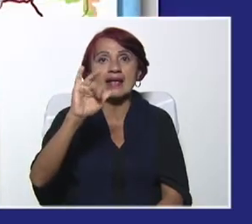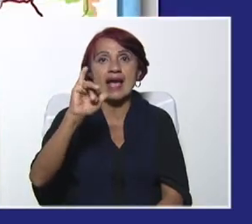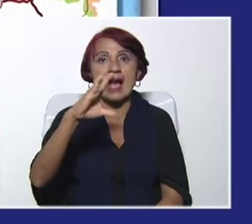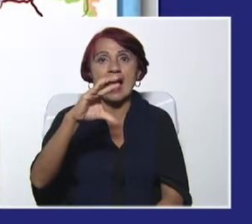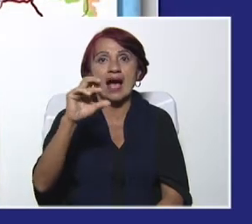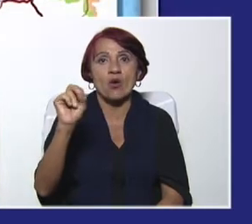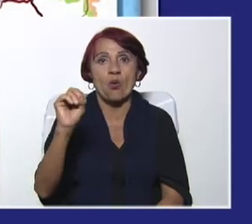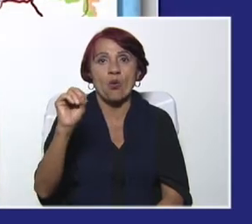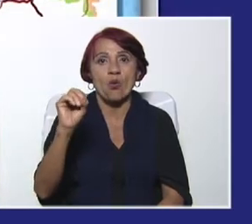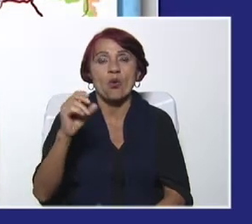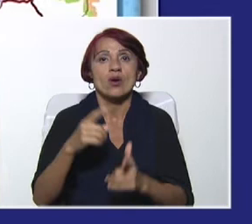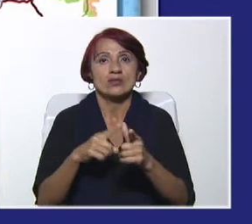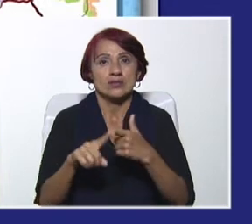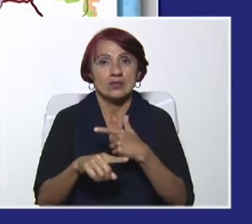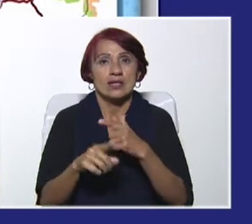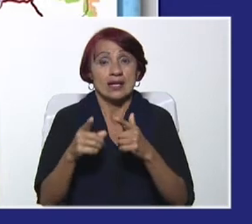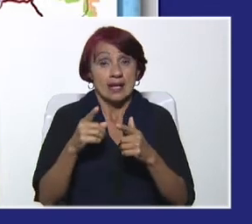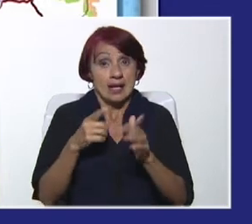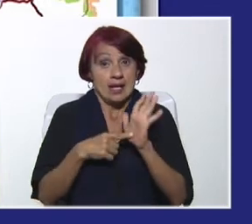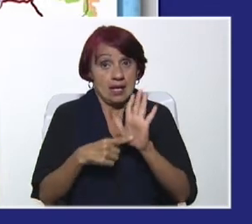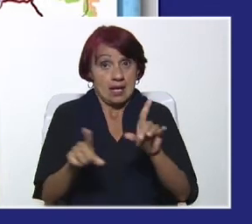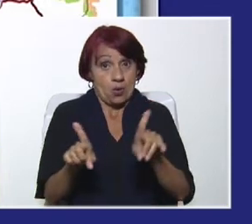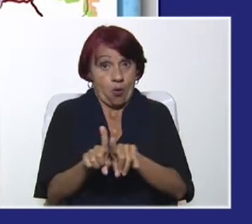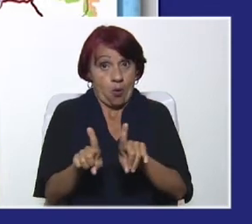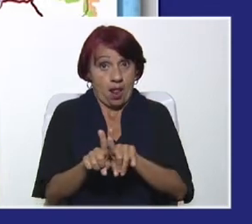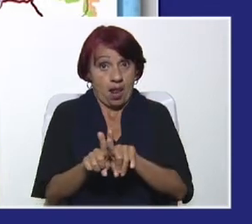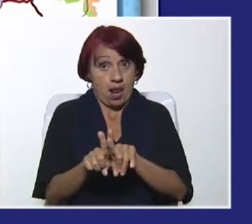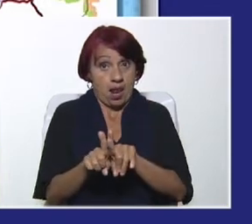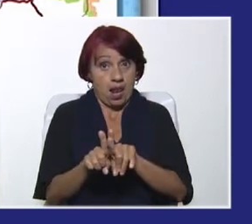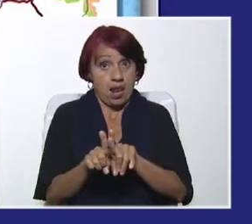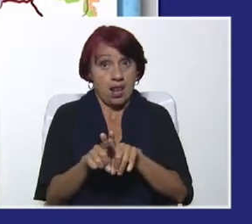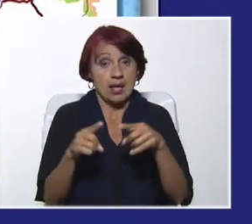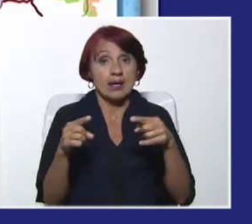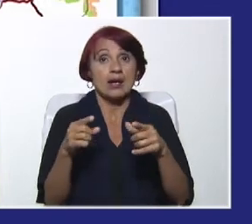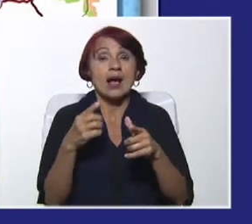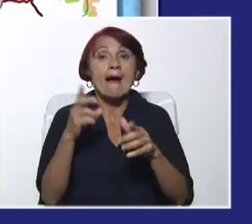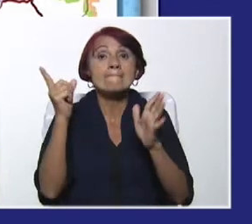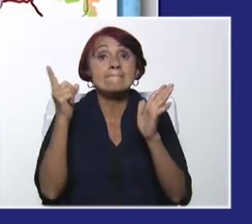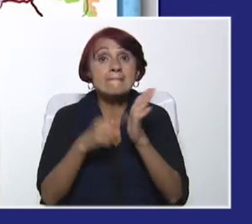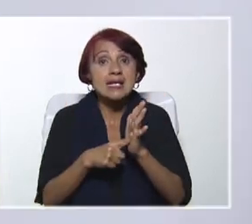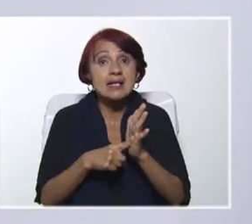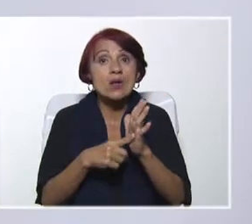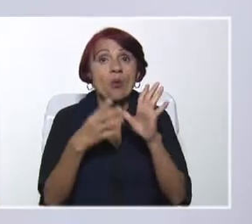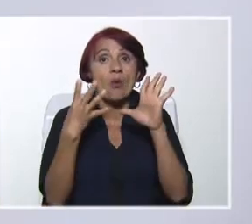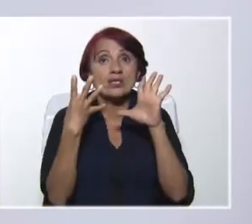Fosa de Cariaco es igual a